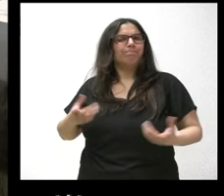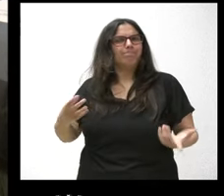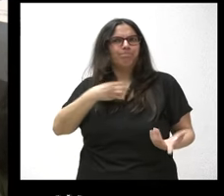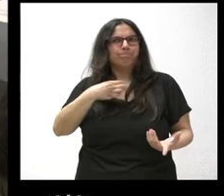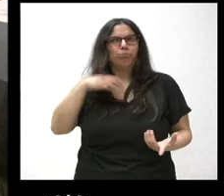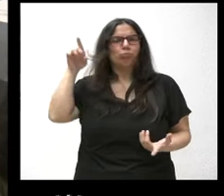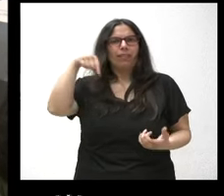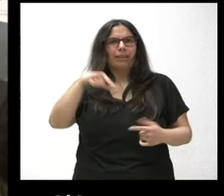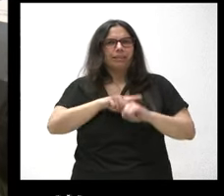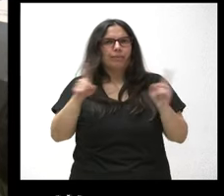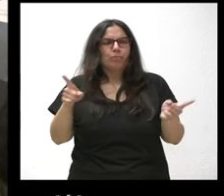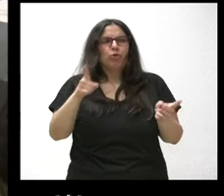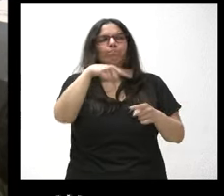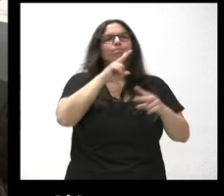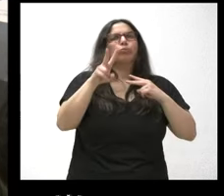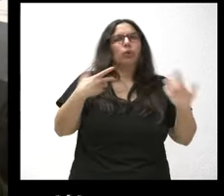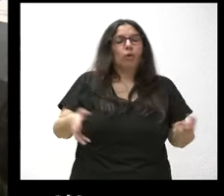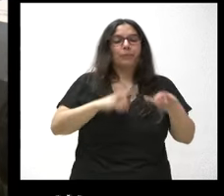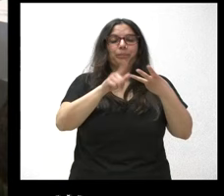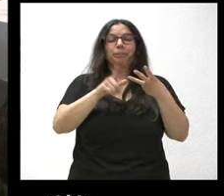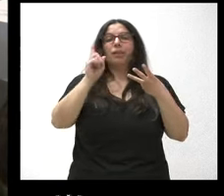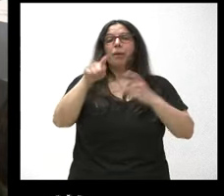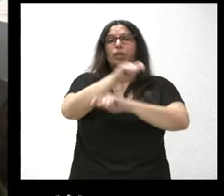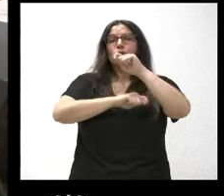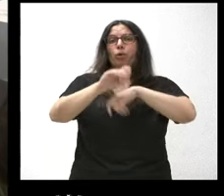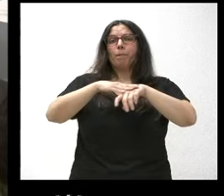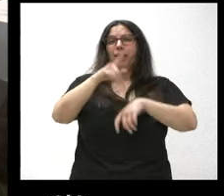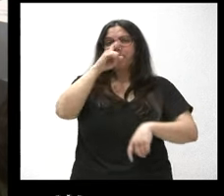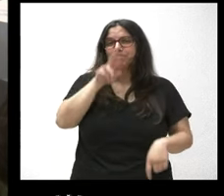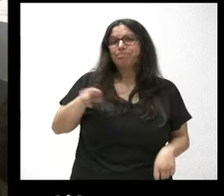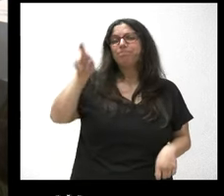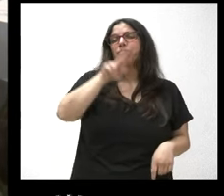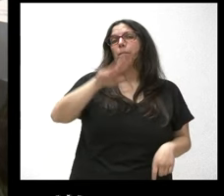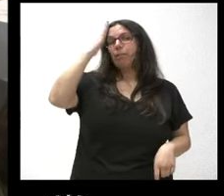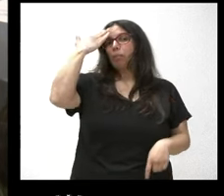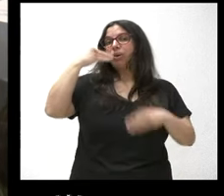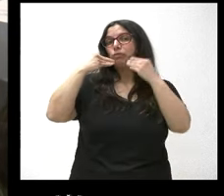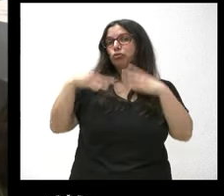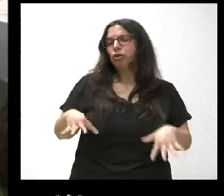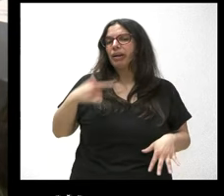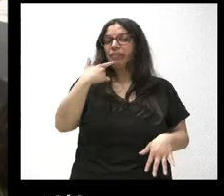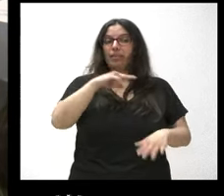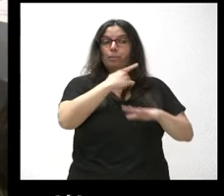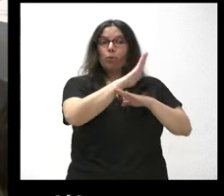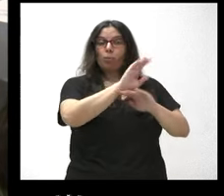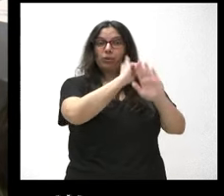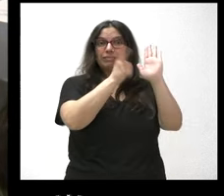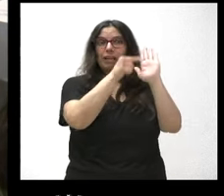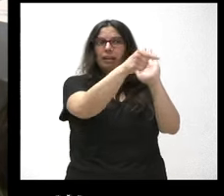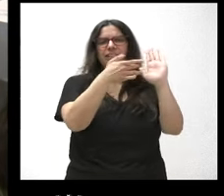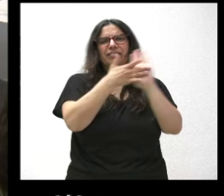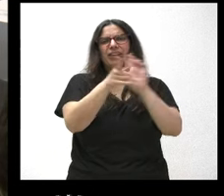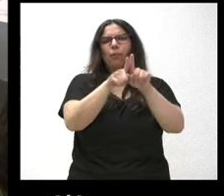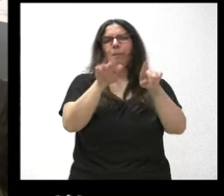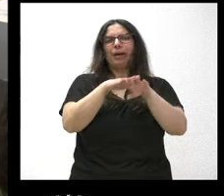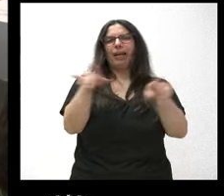luego la Asociación para la Recuperación de la Memoria Histórica ha calificado la proposición de ley como operación de